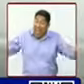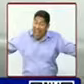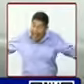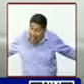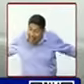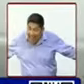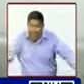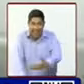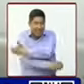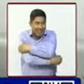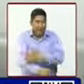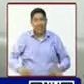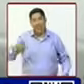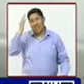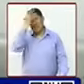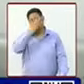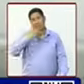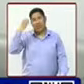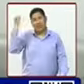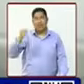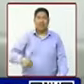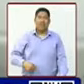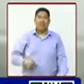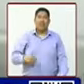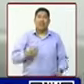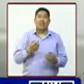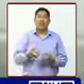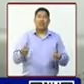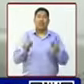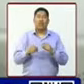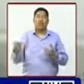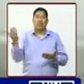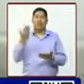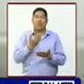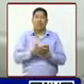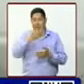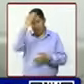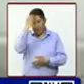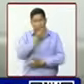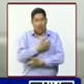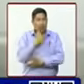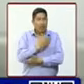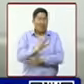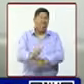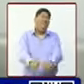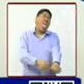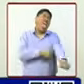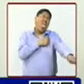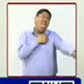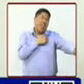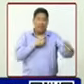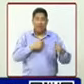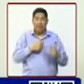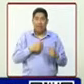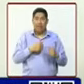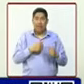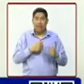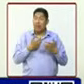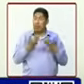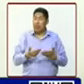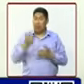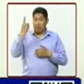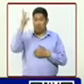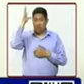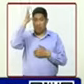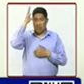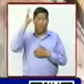¿no? Los reencuentros son lindos en esta época, sobre todo cuando llegan los hijos que están lejos, los nietos, sí. Y aquí estoy también con un